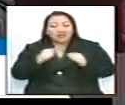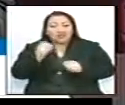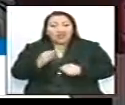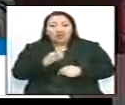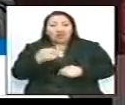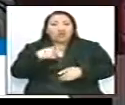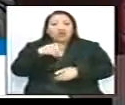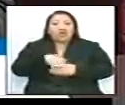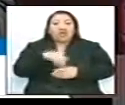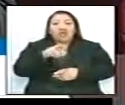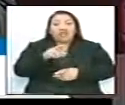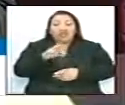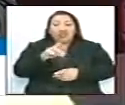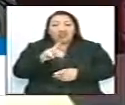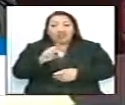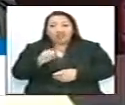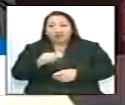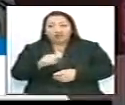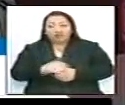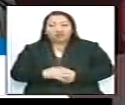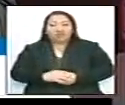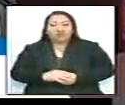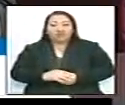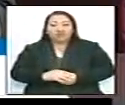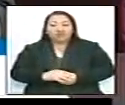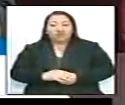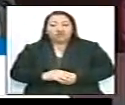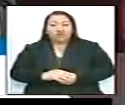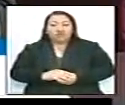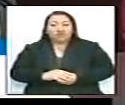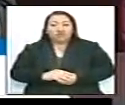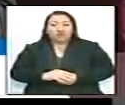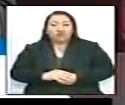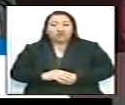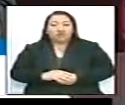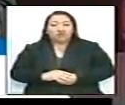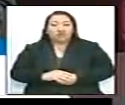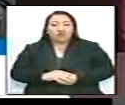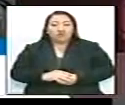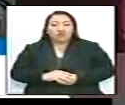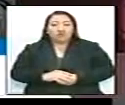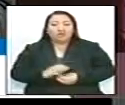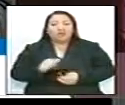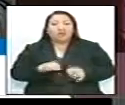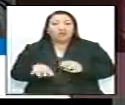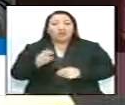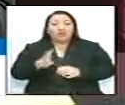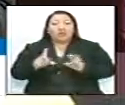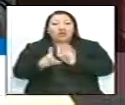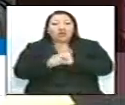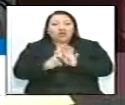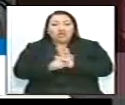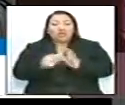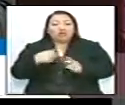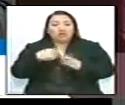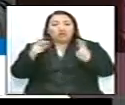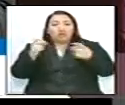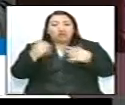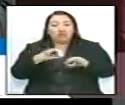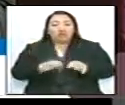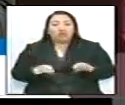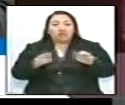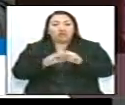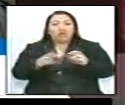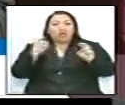no referéndum, si se hacen dos legislaturas, ¿no? Tema que, como sabemos, también son materia de